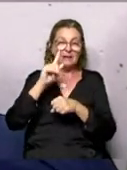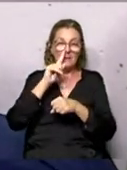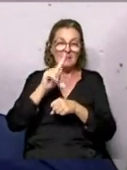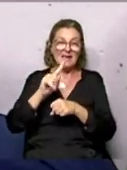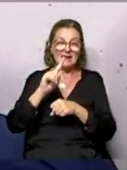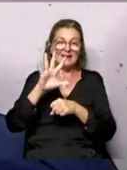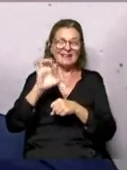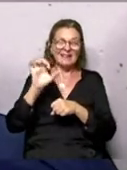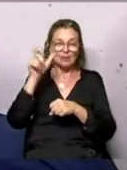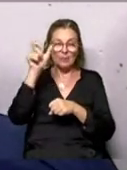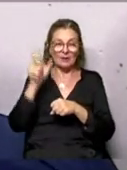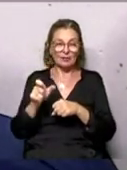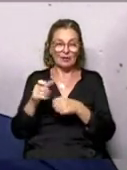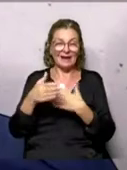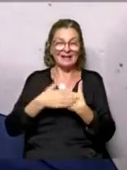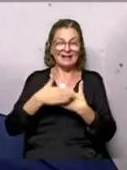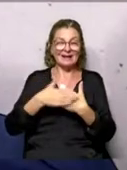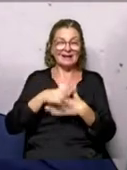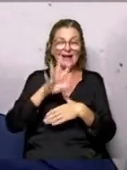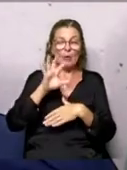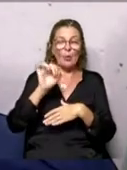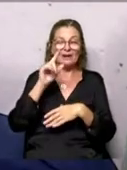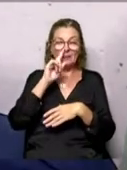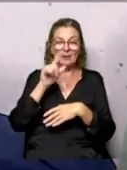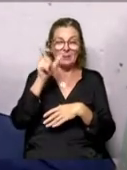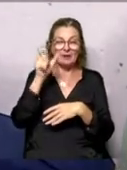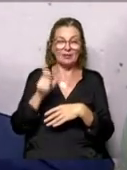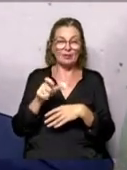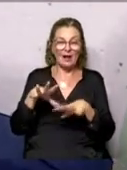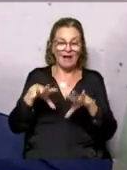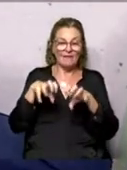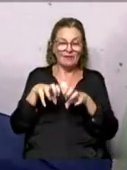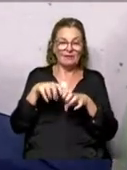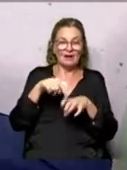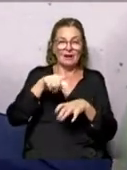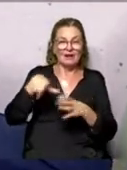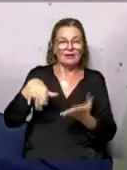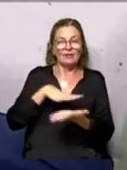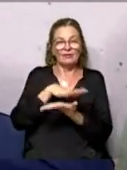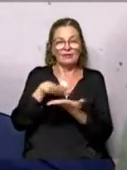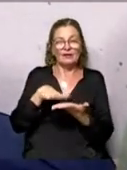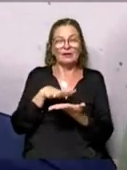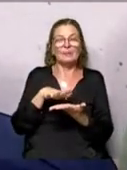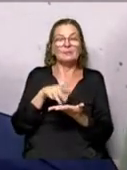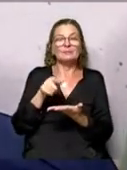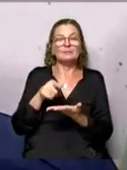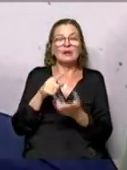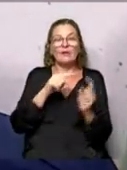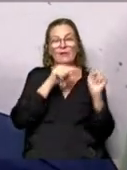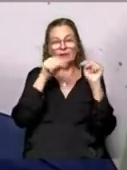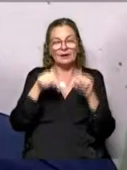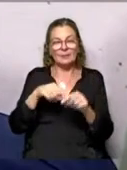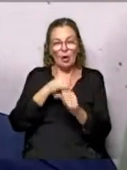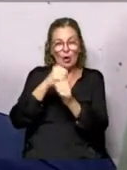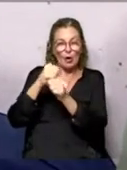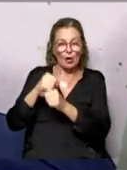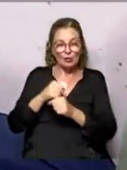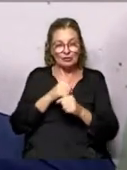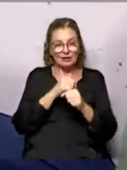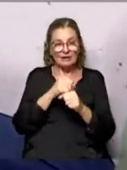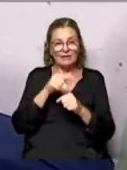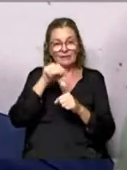a una población de cerca de 40.000 personas aquí en el perímetro del barrio Villa Española. Por eso venimos a la olla